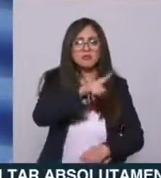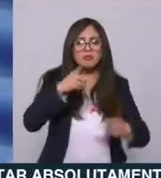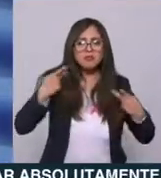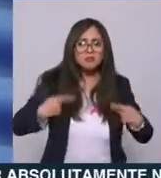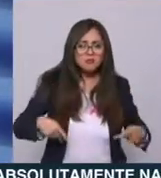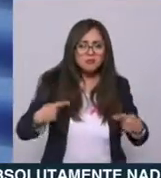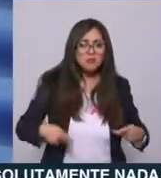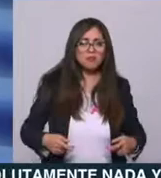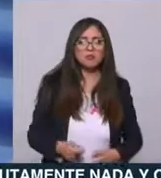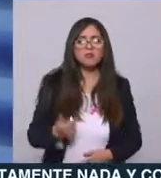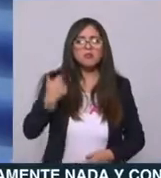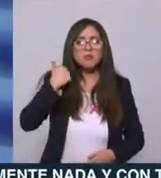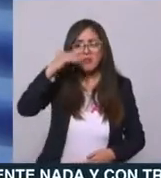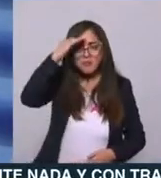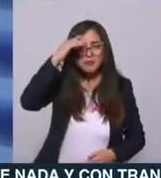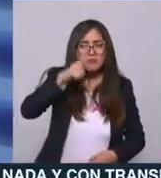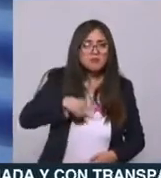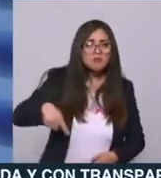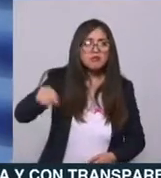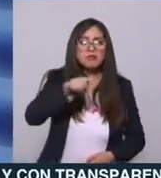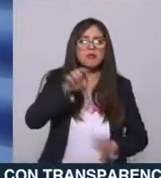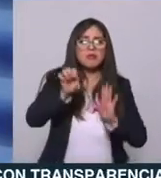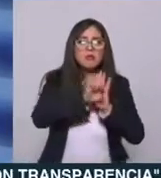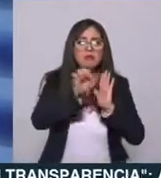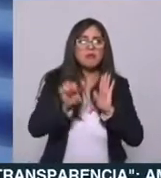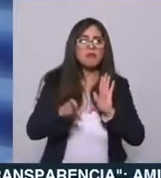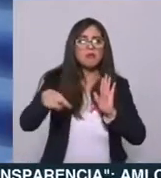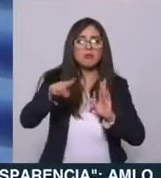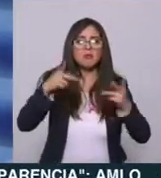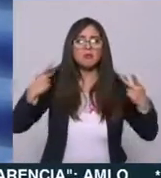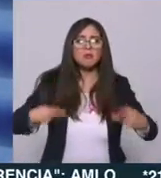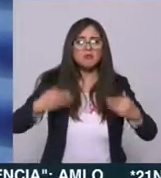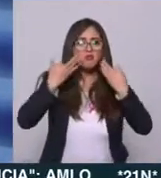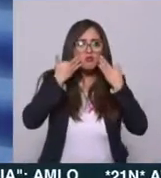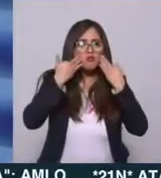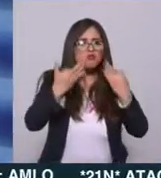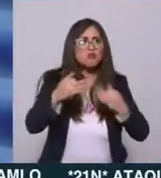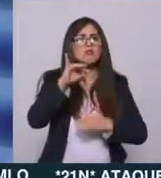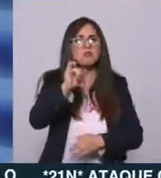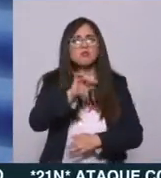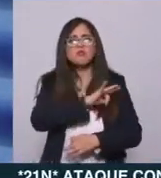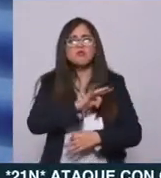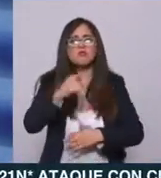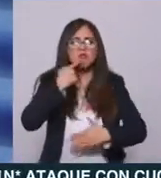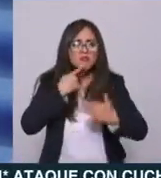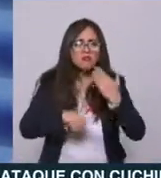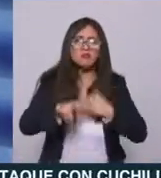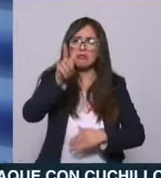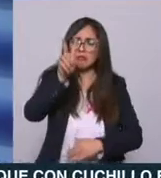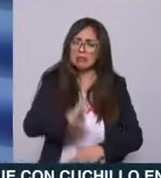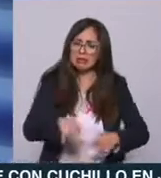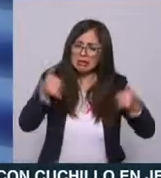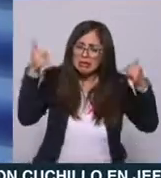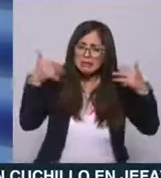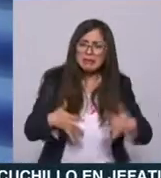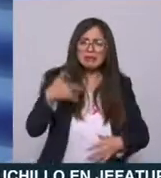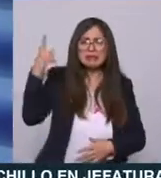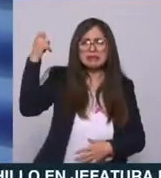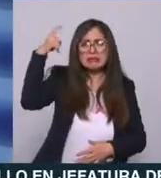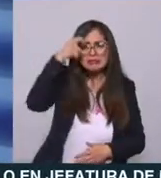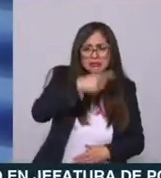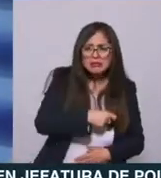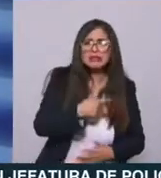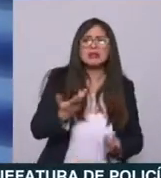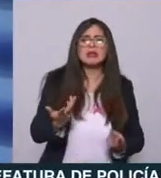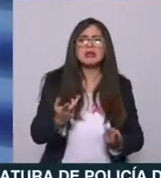de ser un ejemplo para las demás, que igual denuncien. Sí puede ser tedioso el asunto, sí puede